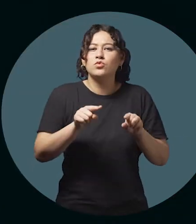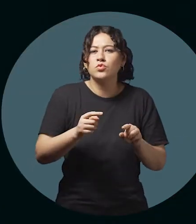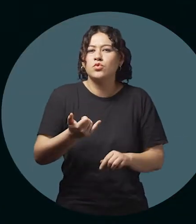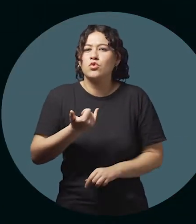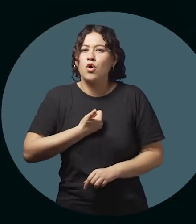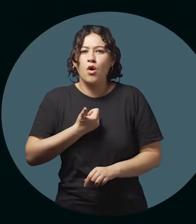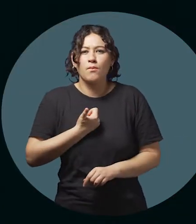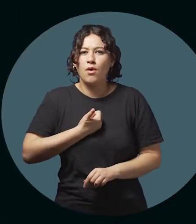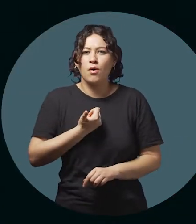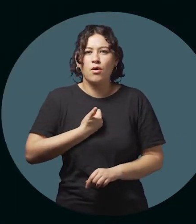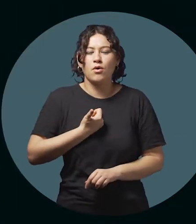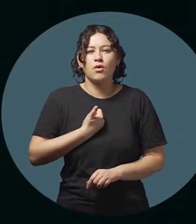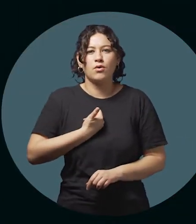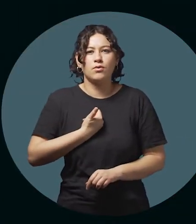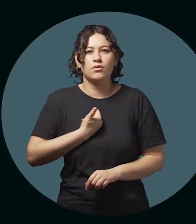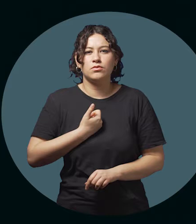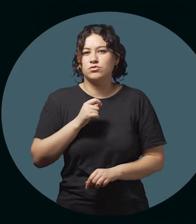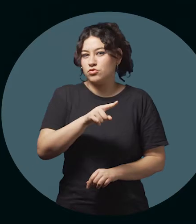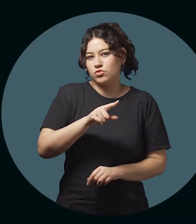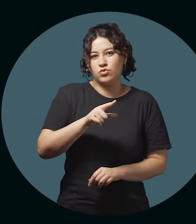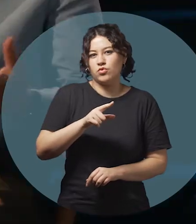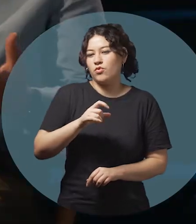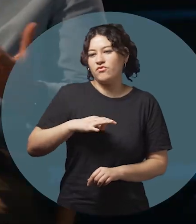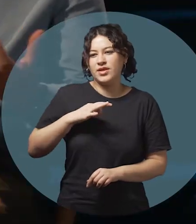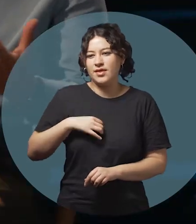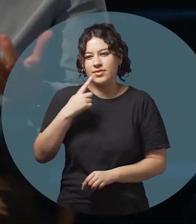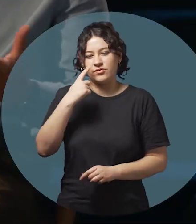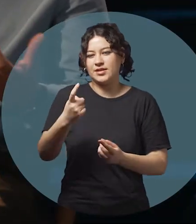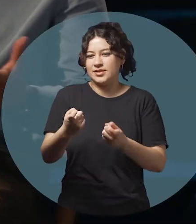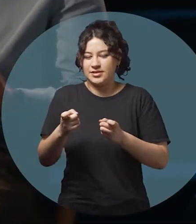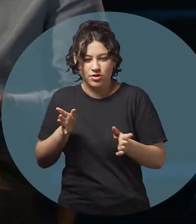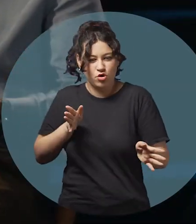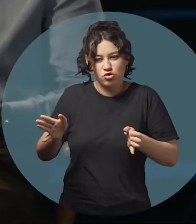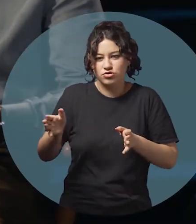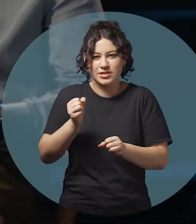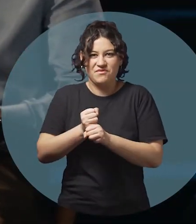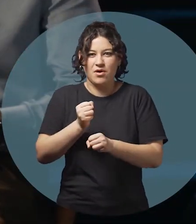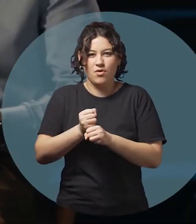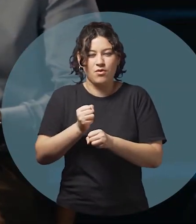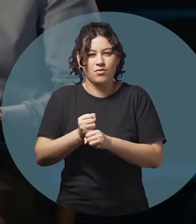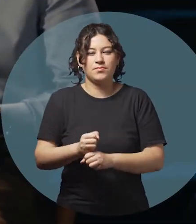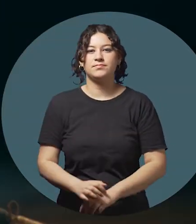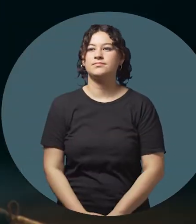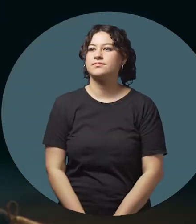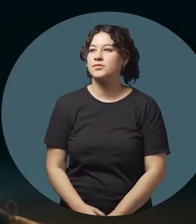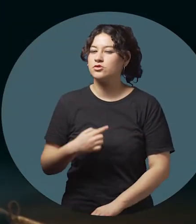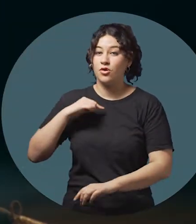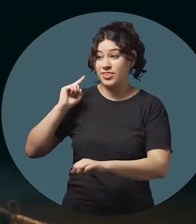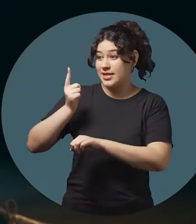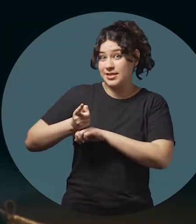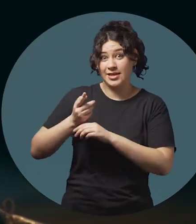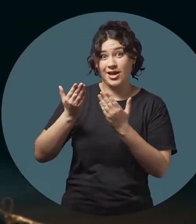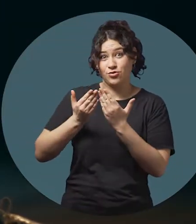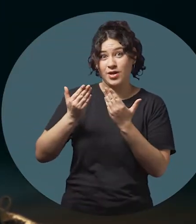¿Cómo fuiste construyendo en tu vida esa necesidad de trabajar con ambas cosas? Decidir